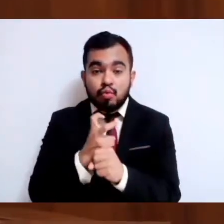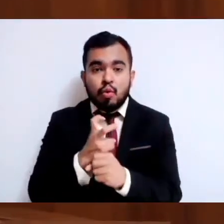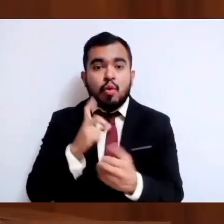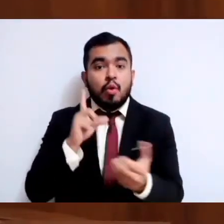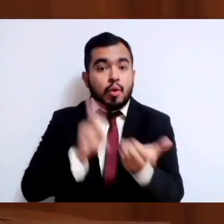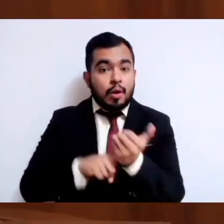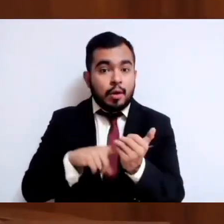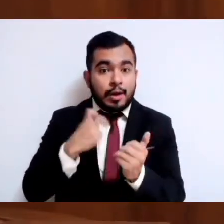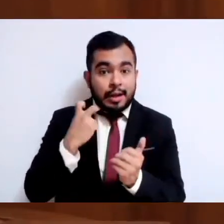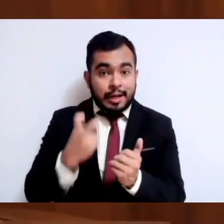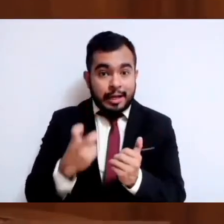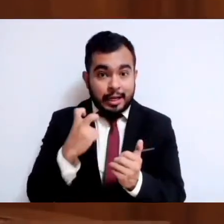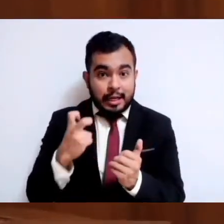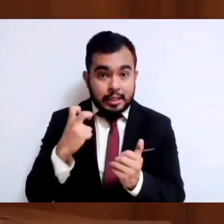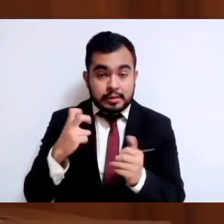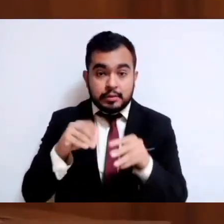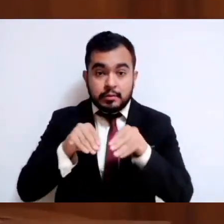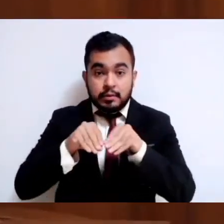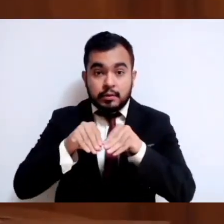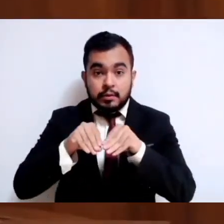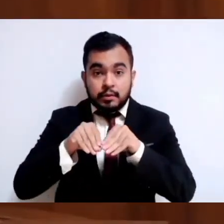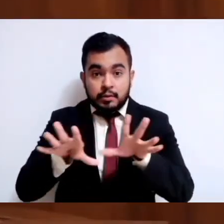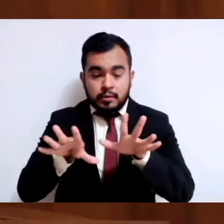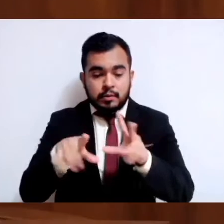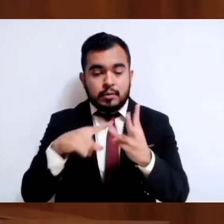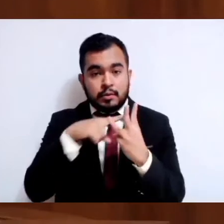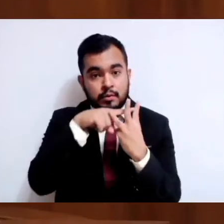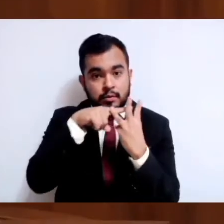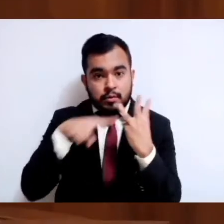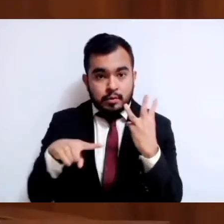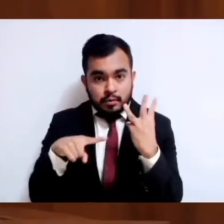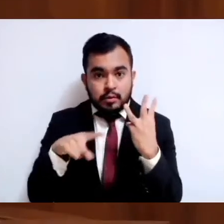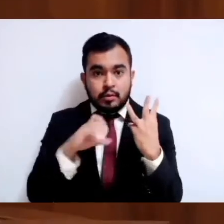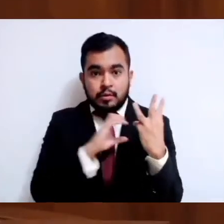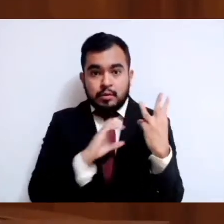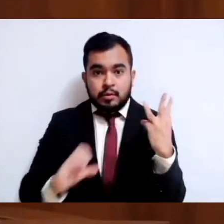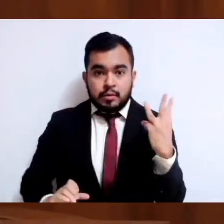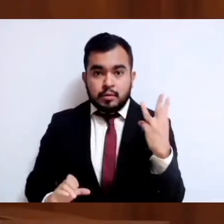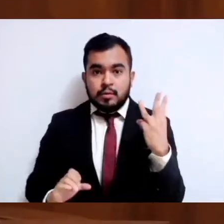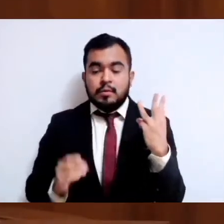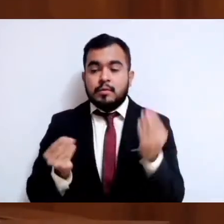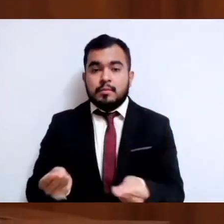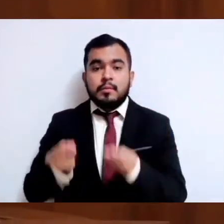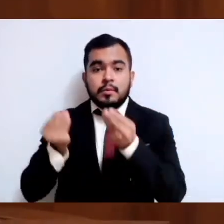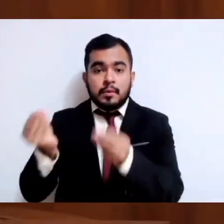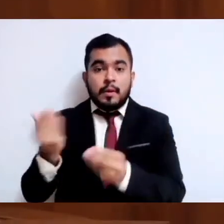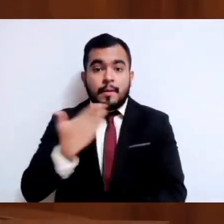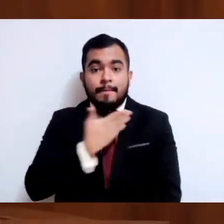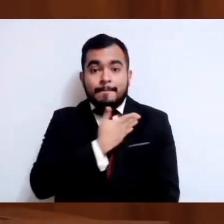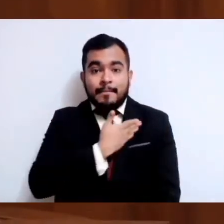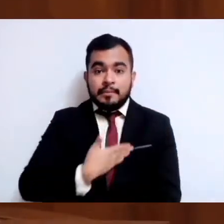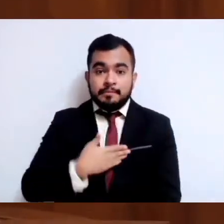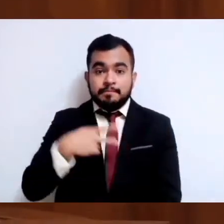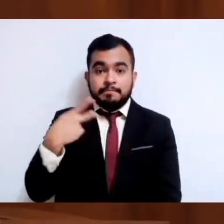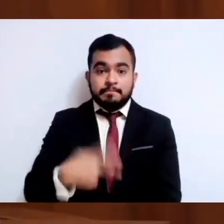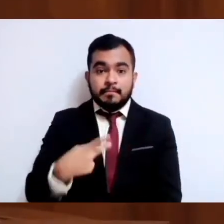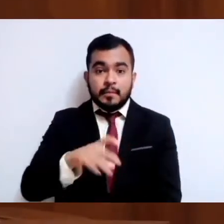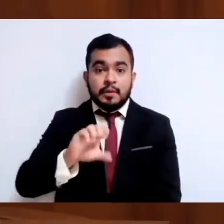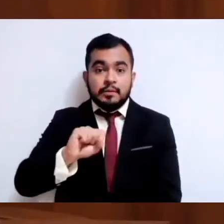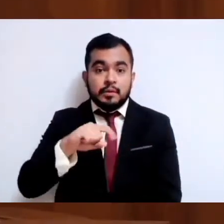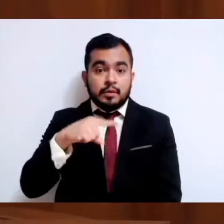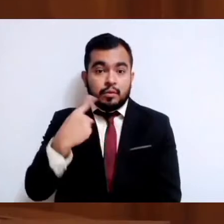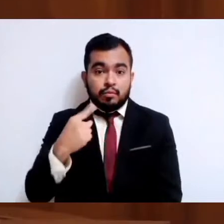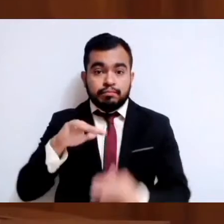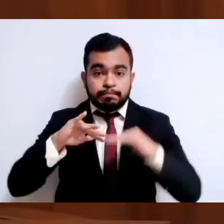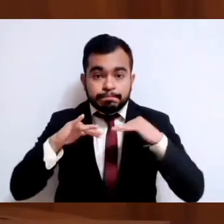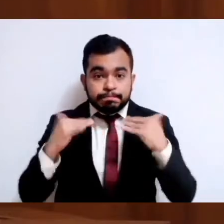de designación se remite a la presidencia de la directiva de la 61 legislatura para